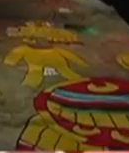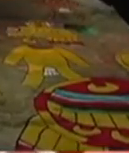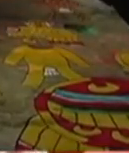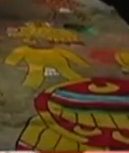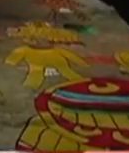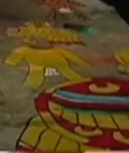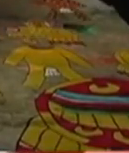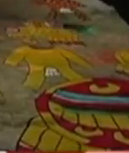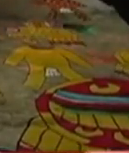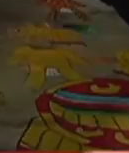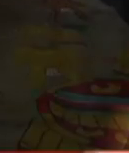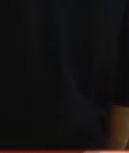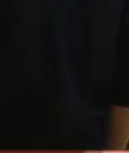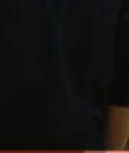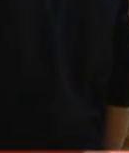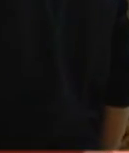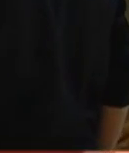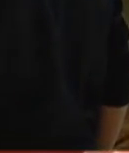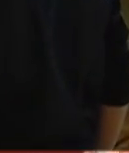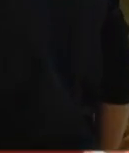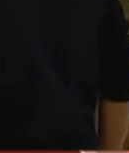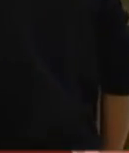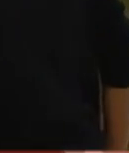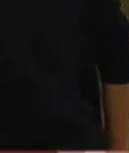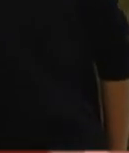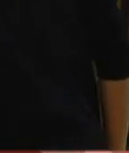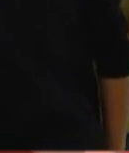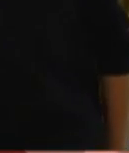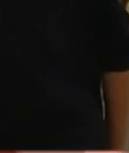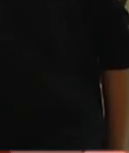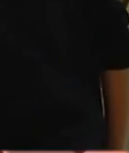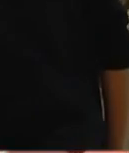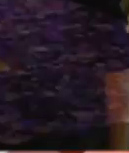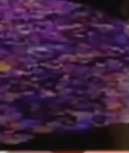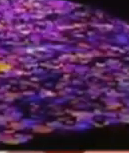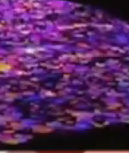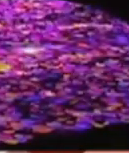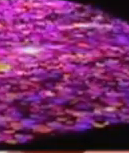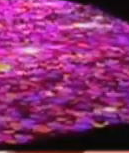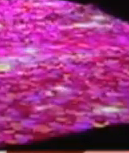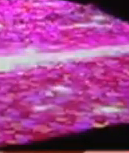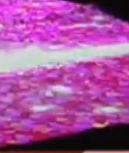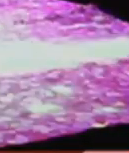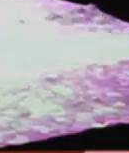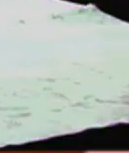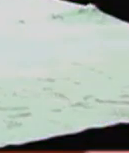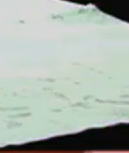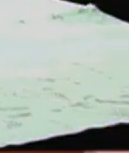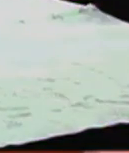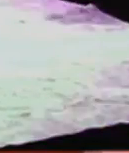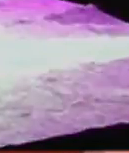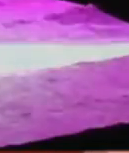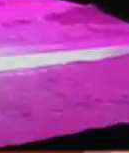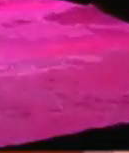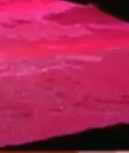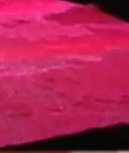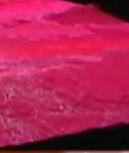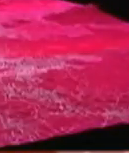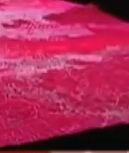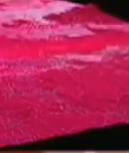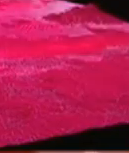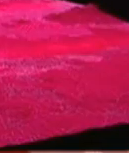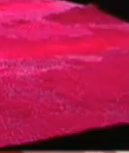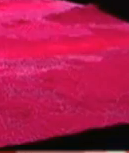de las Vizcaínas, en la calle Jiménez número 13, en el Centro Histórico de la Ciudad de México. Para México al Día, Rufino